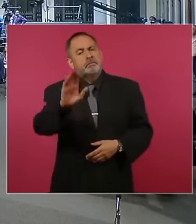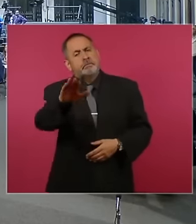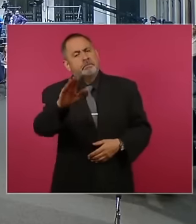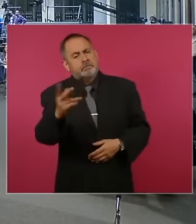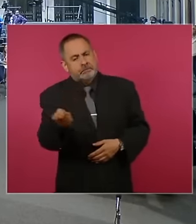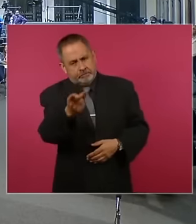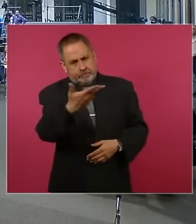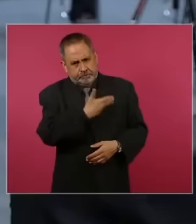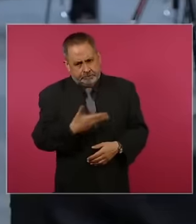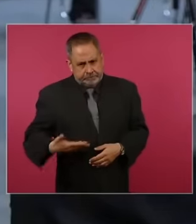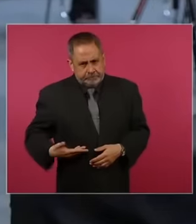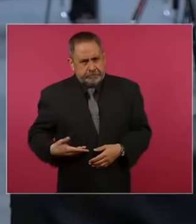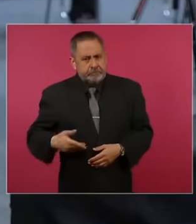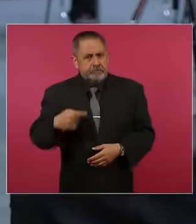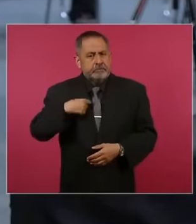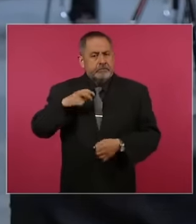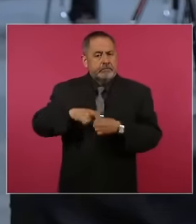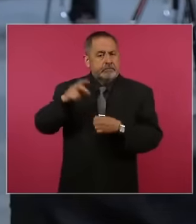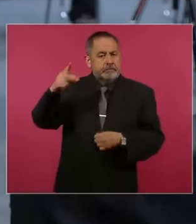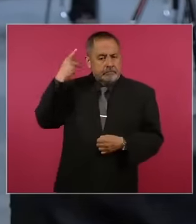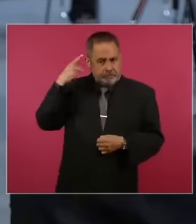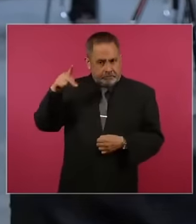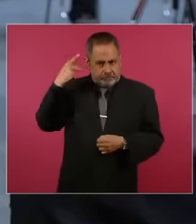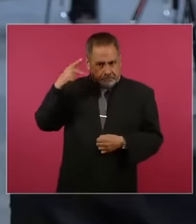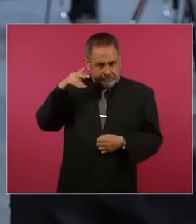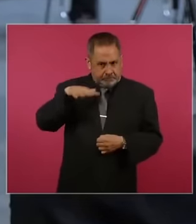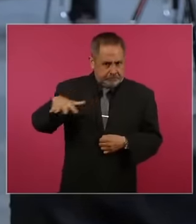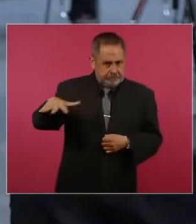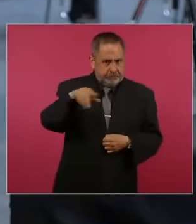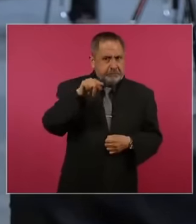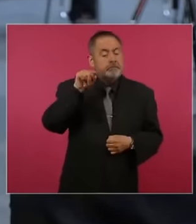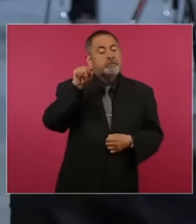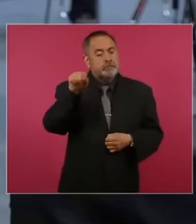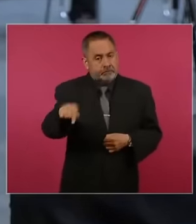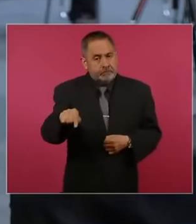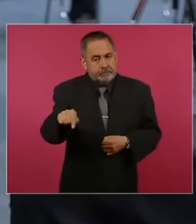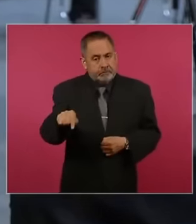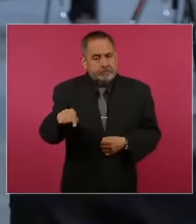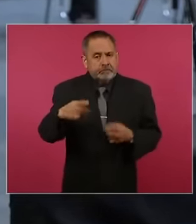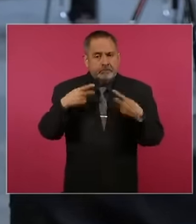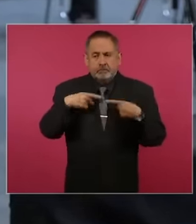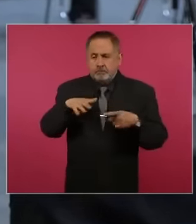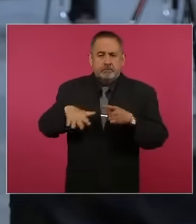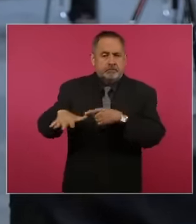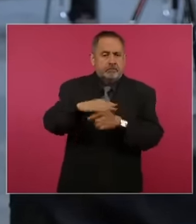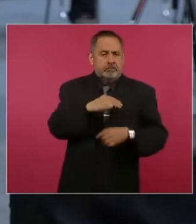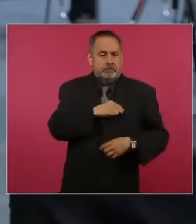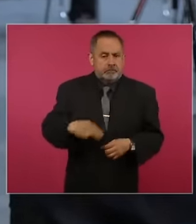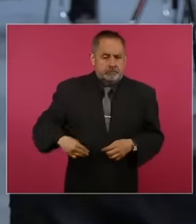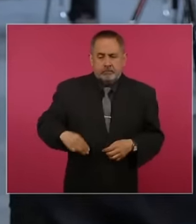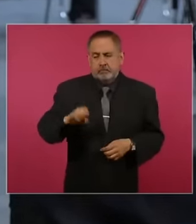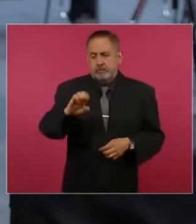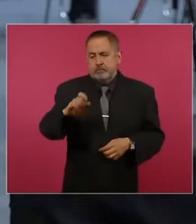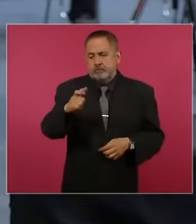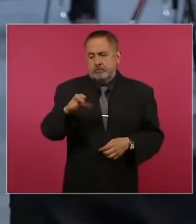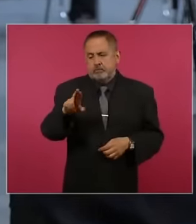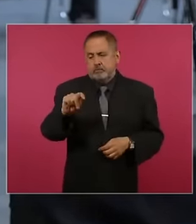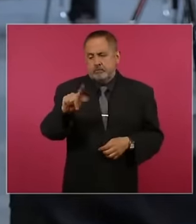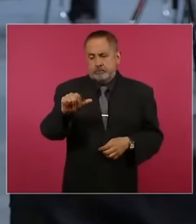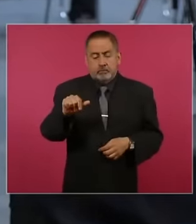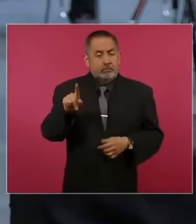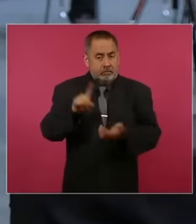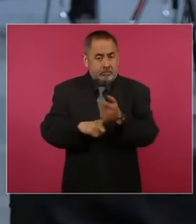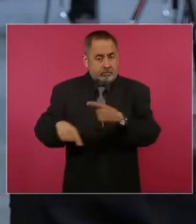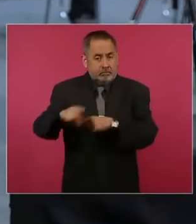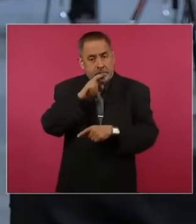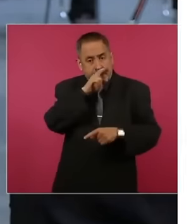en la Sierra Mixteca, en el estado de Puebla. Ahí los habitantes del municipio de Axutla se encuentran